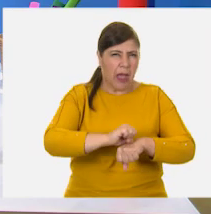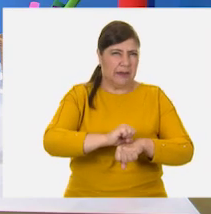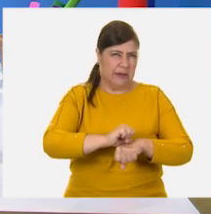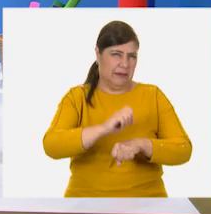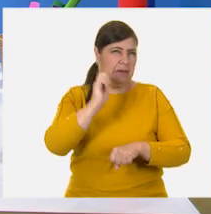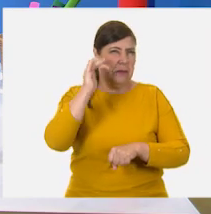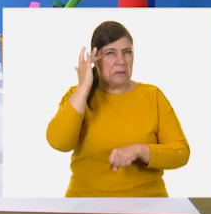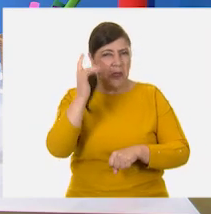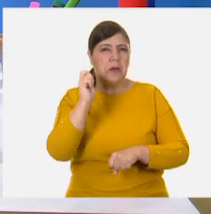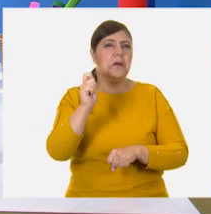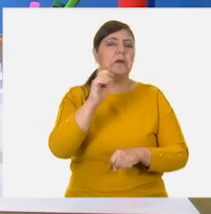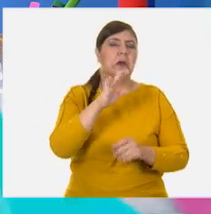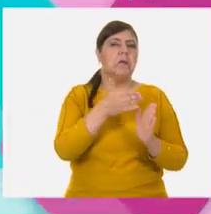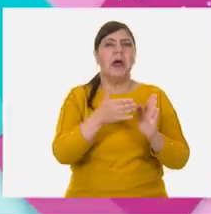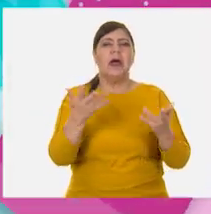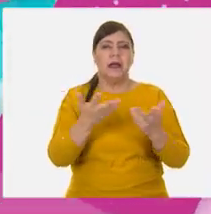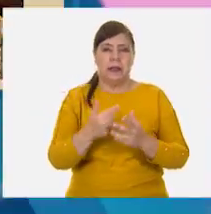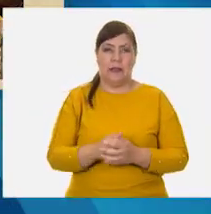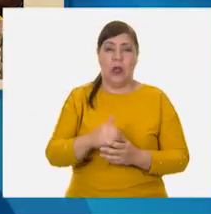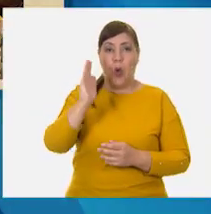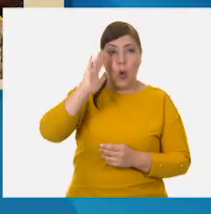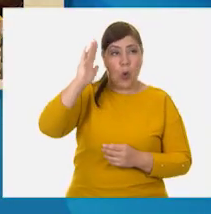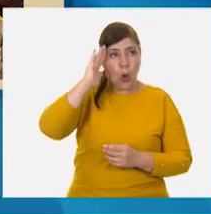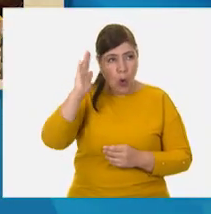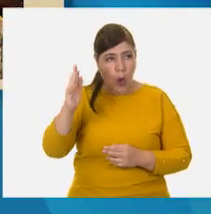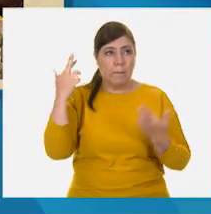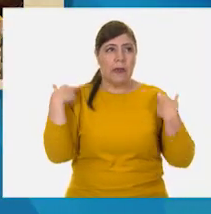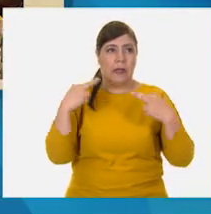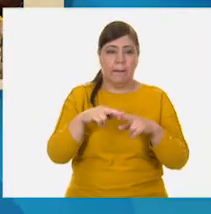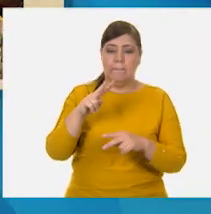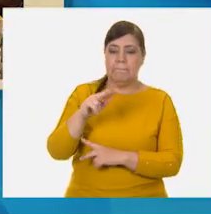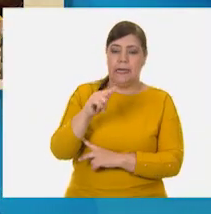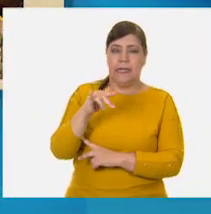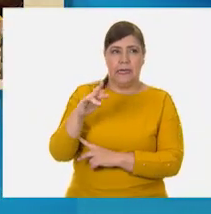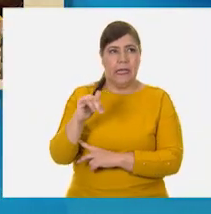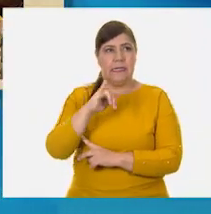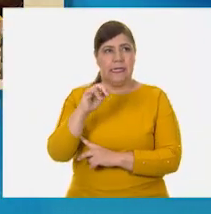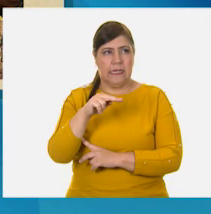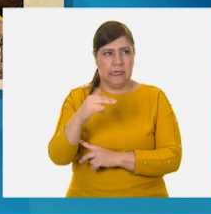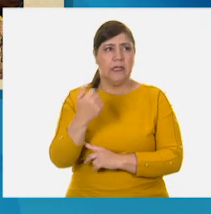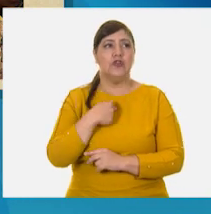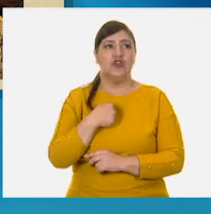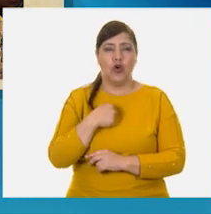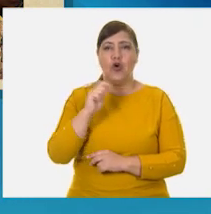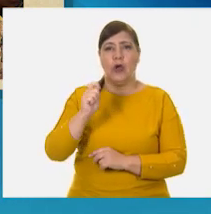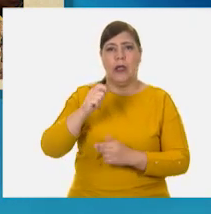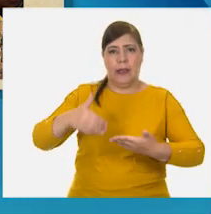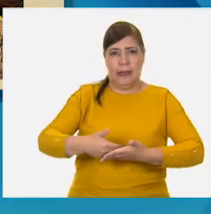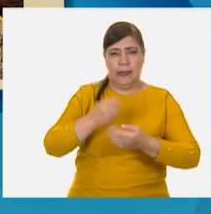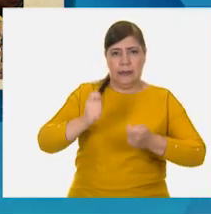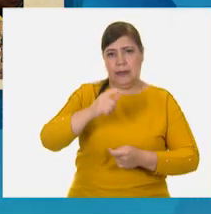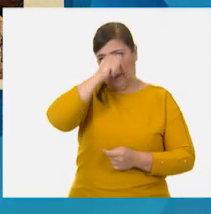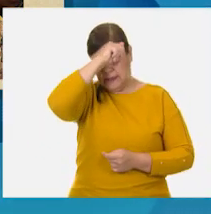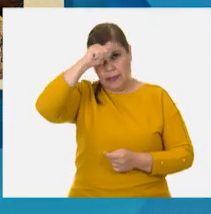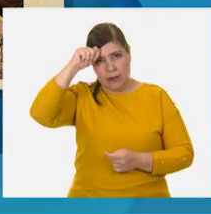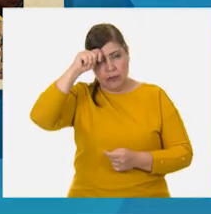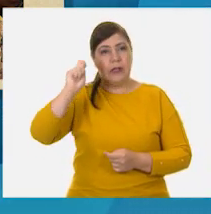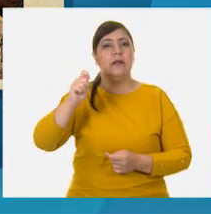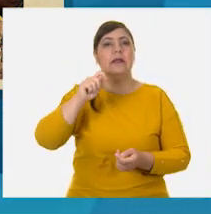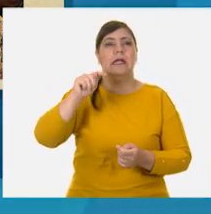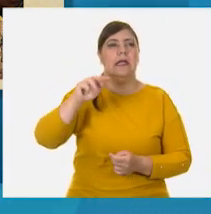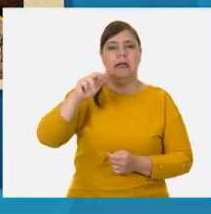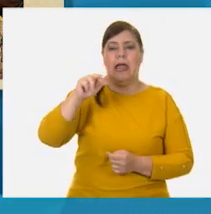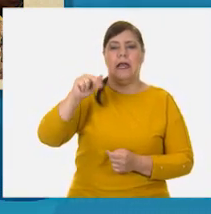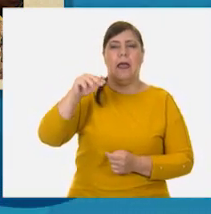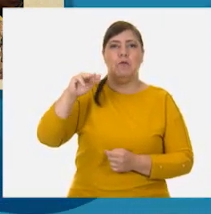localidad. Dice así: Hola maestra Valeria y Jenny, me llamo José y soy rarámuri. Les quiero contar sobre cómo es la